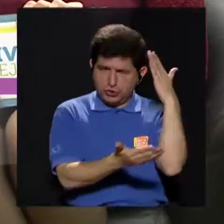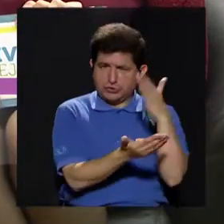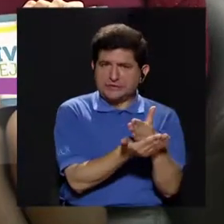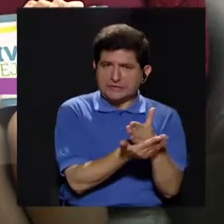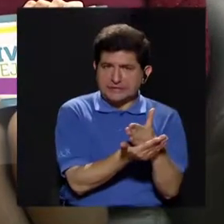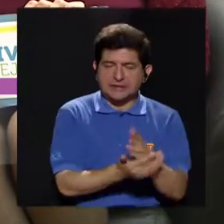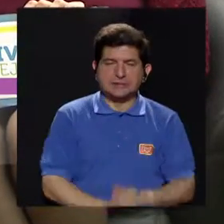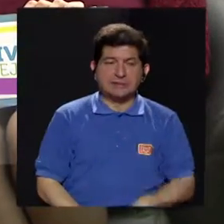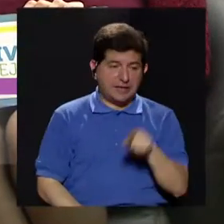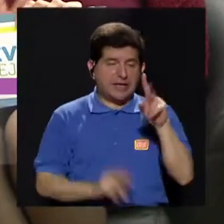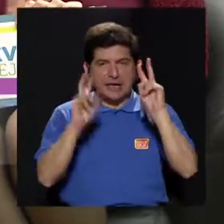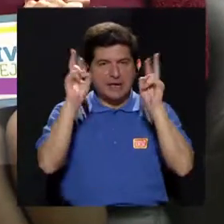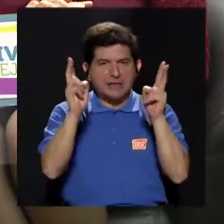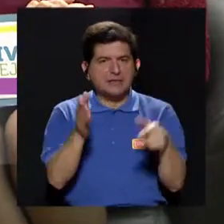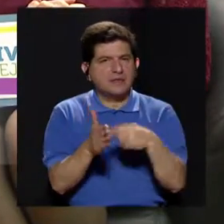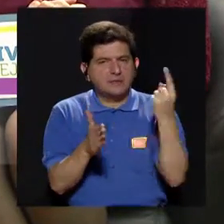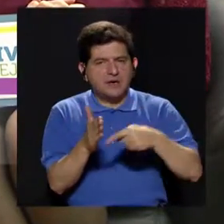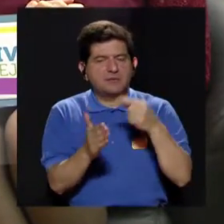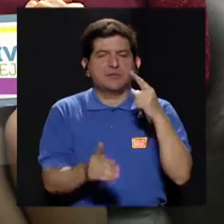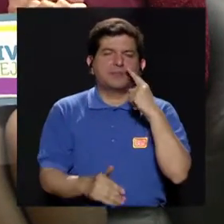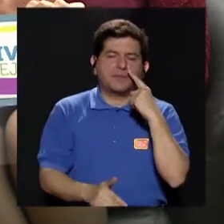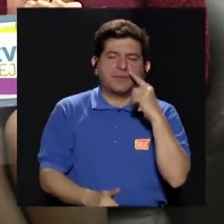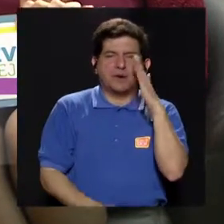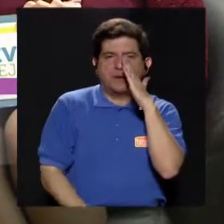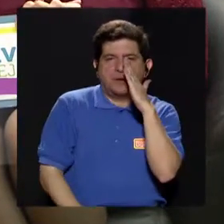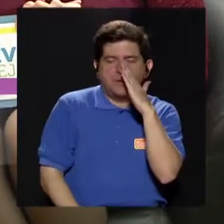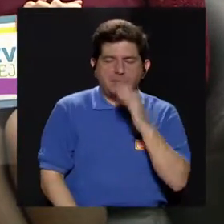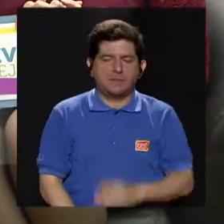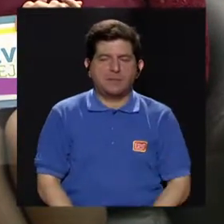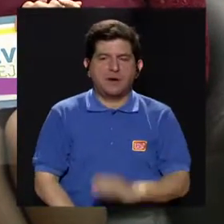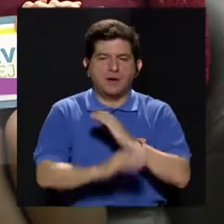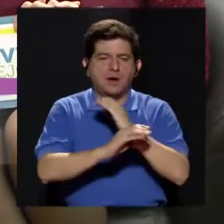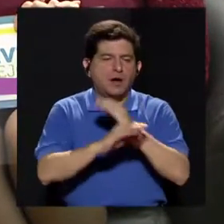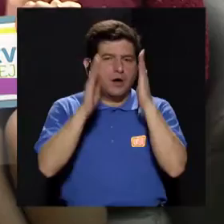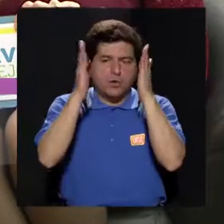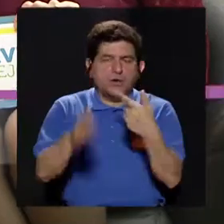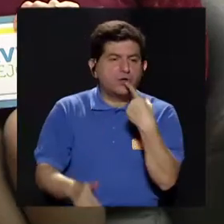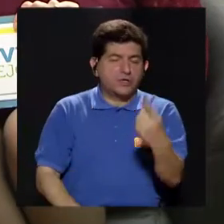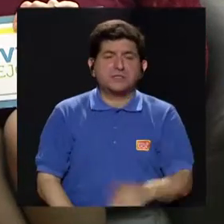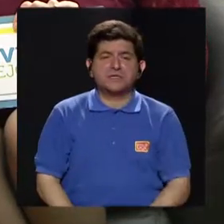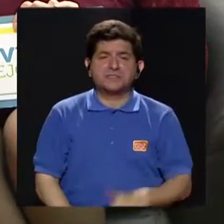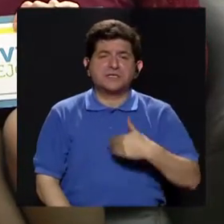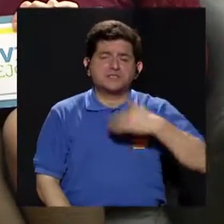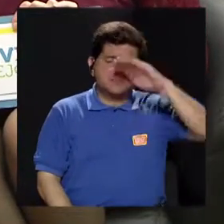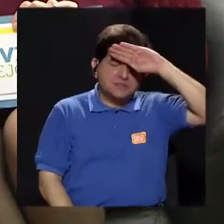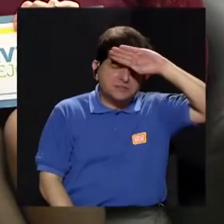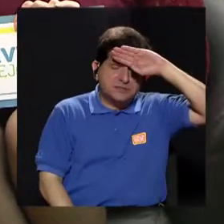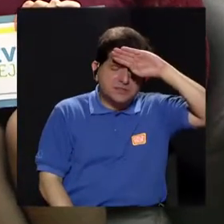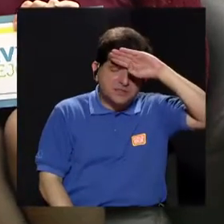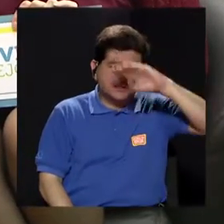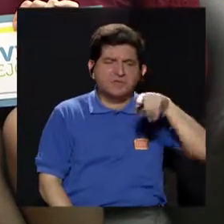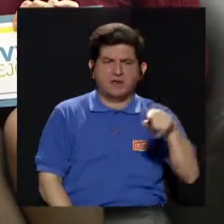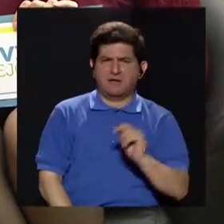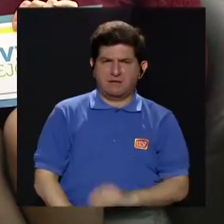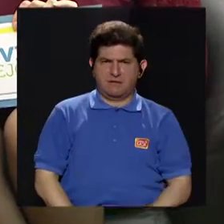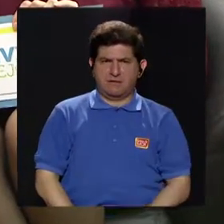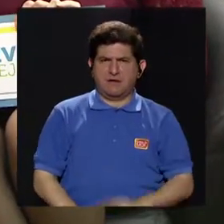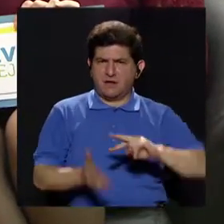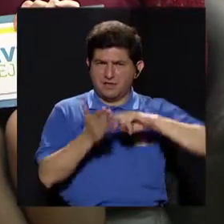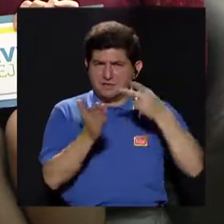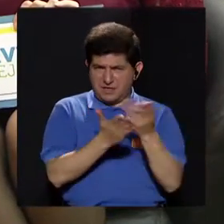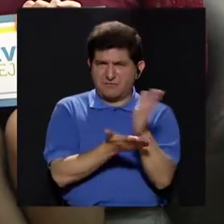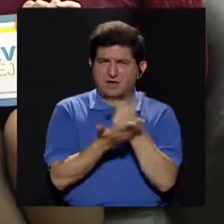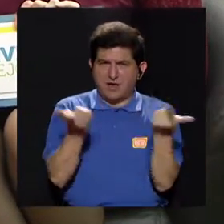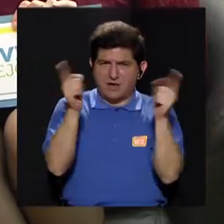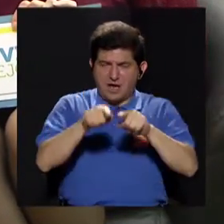quiero detener porque en este tema, porque muchas veces papá, mamá o cuidador o cuidadora dicen, cuando tiene calentura, cuando tiene fiebre, es